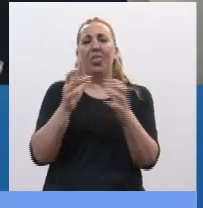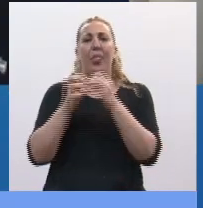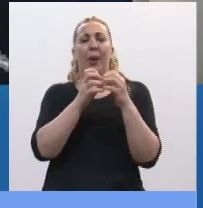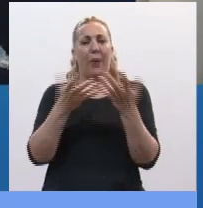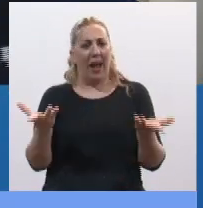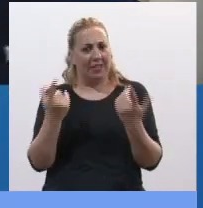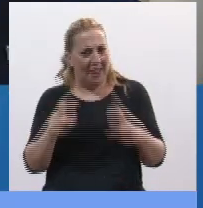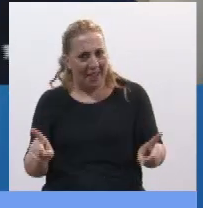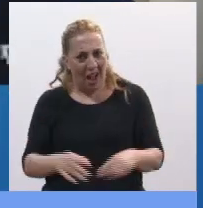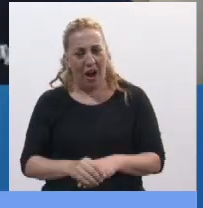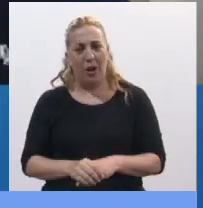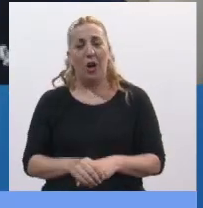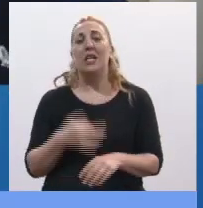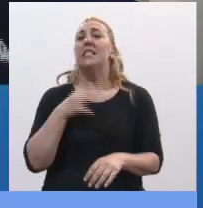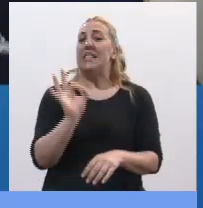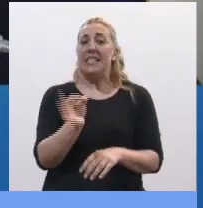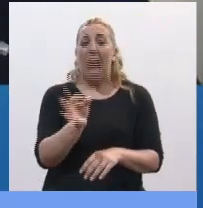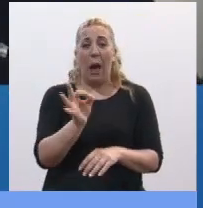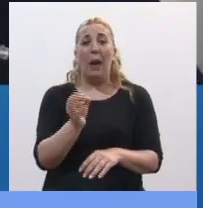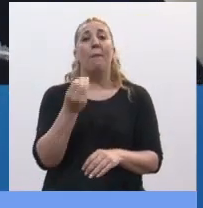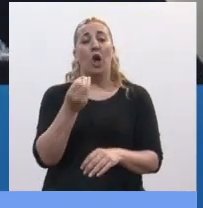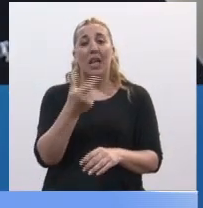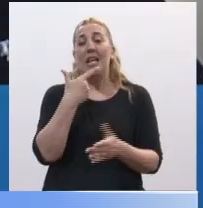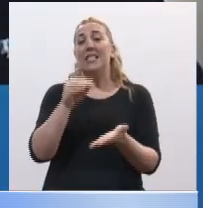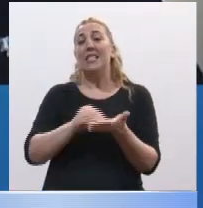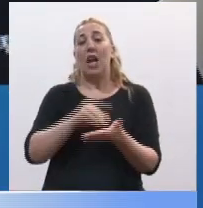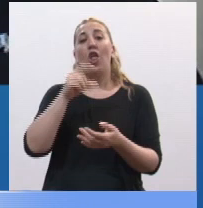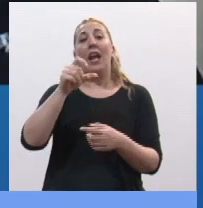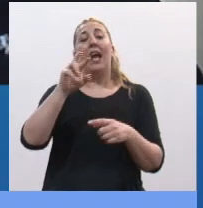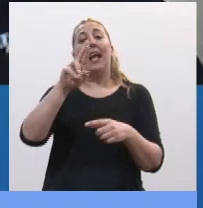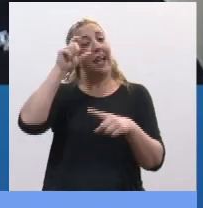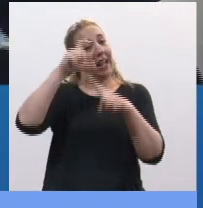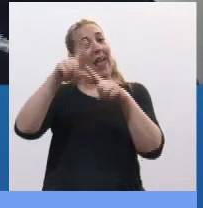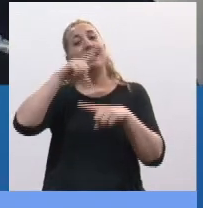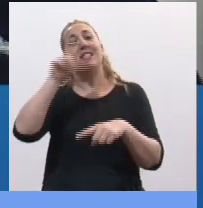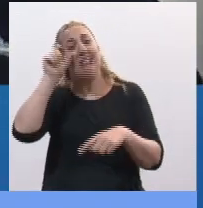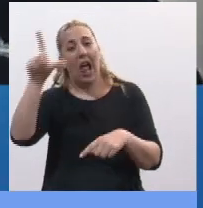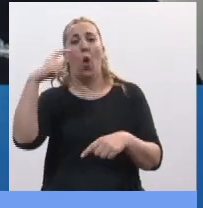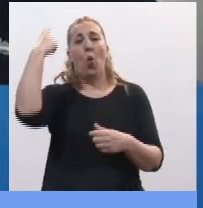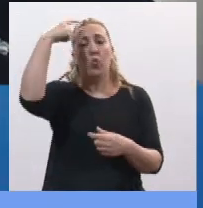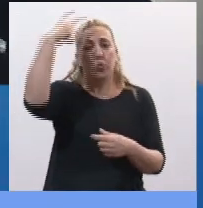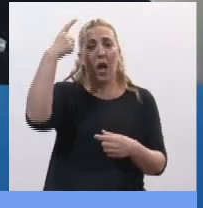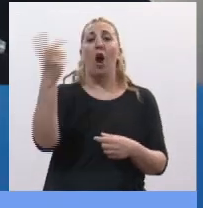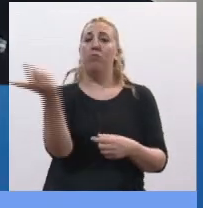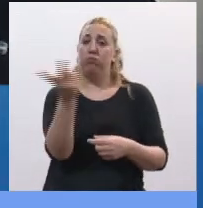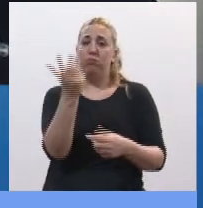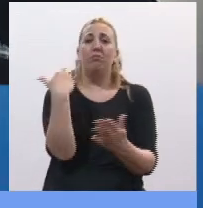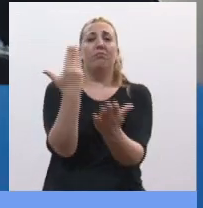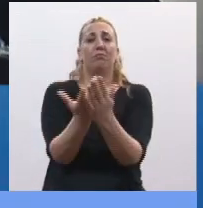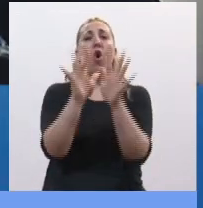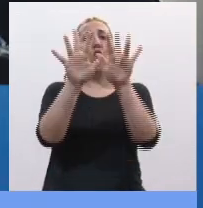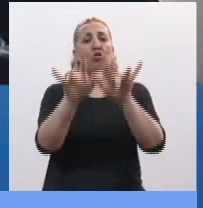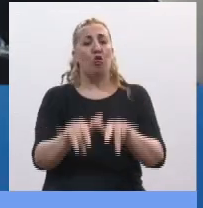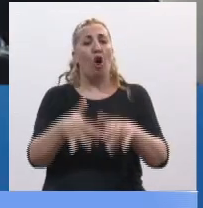curiosamente. Sabemos que los legisladores, la senadora Krexler, el senador Lustó, presentaron una